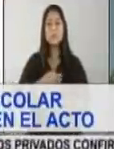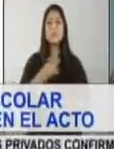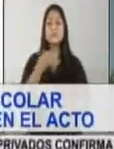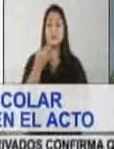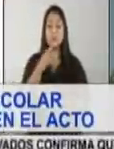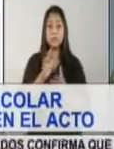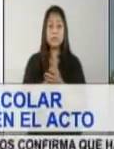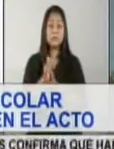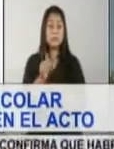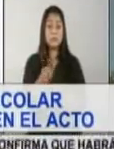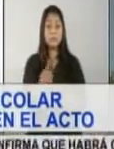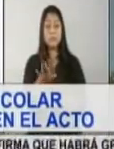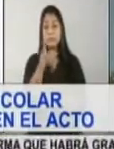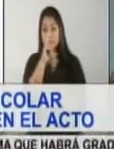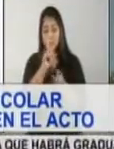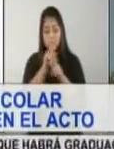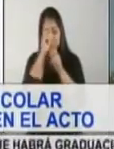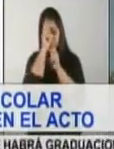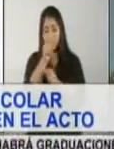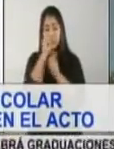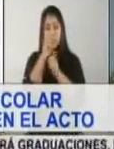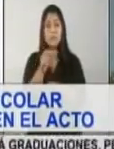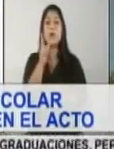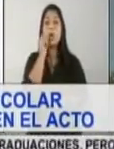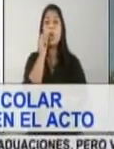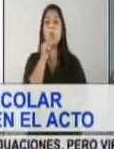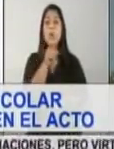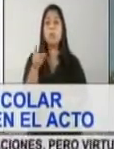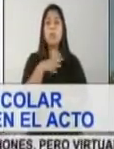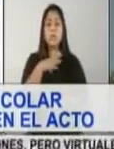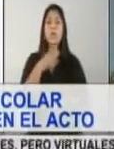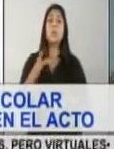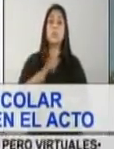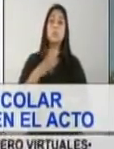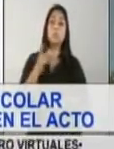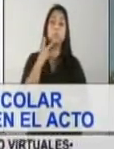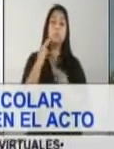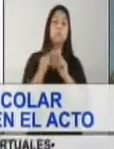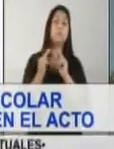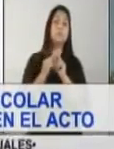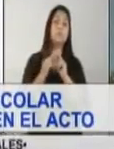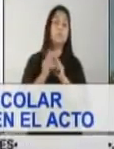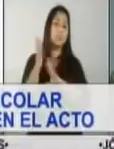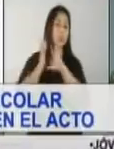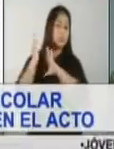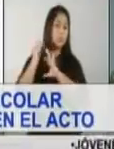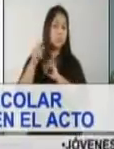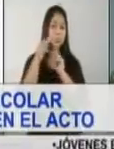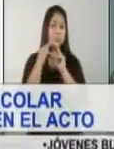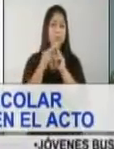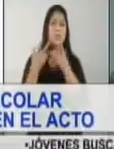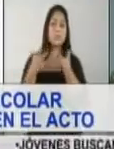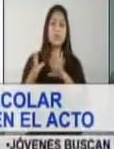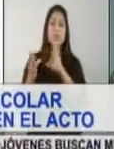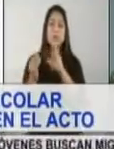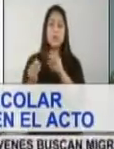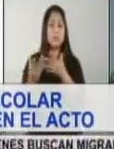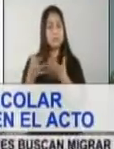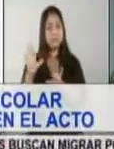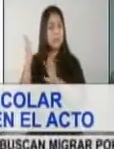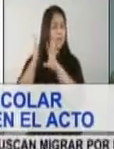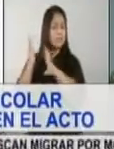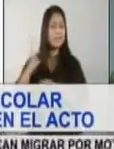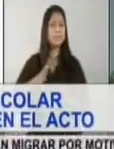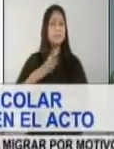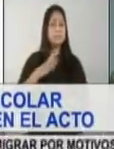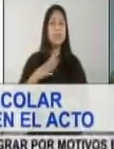pero realmente un homenaje a un hombre que tuve la suerte de conocer, con quien tuve la suerte de platicar y con